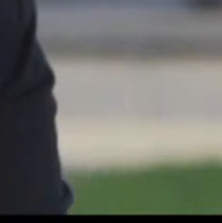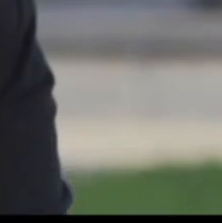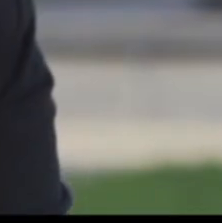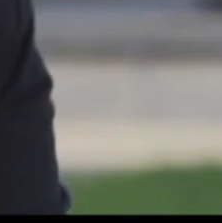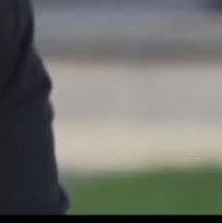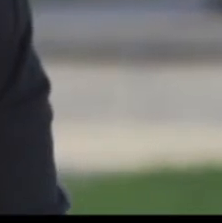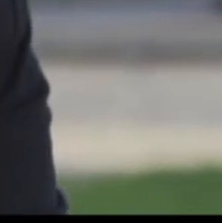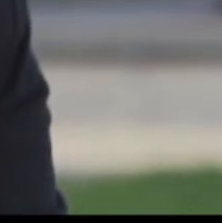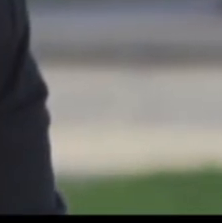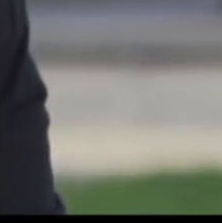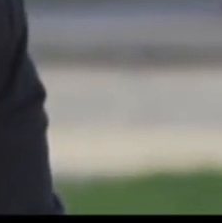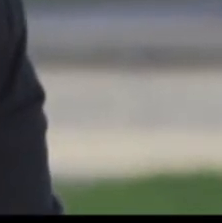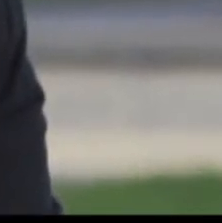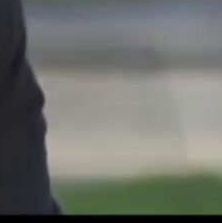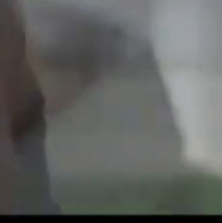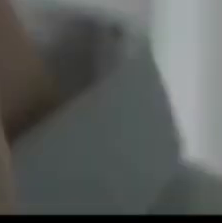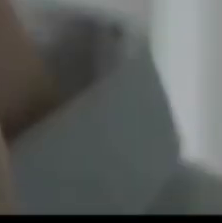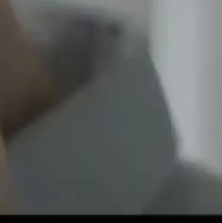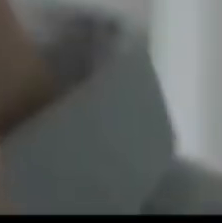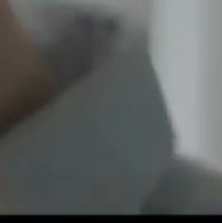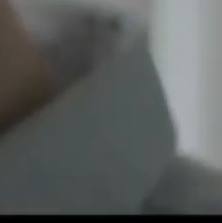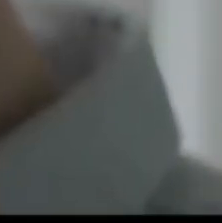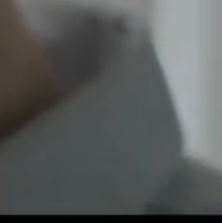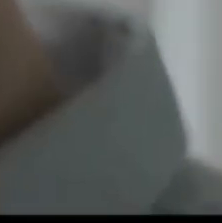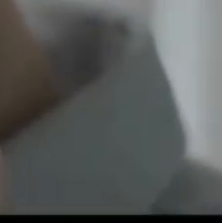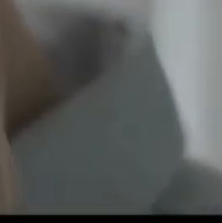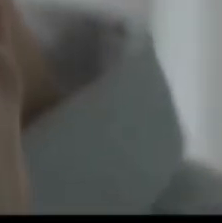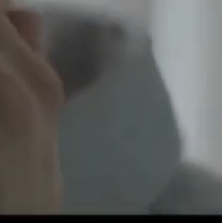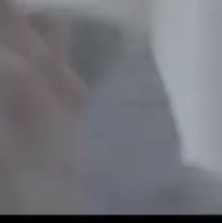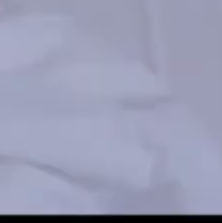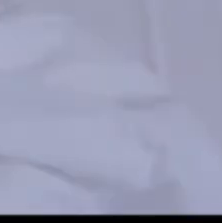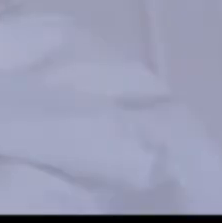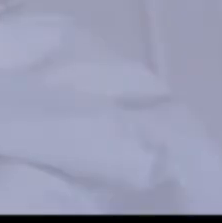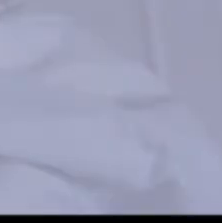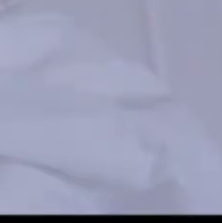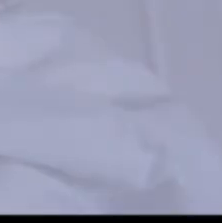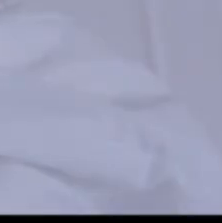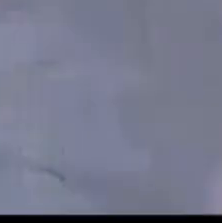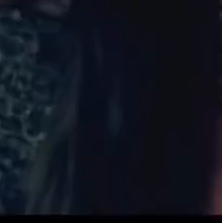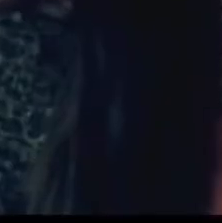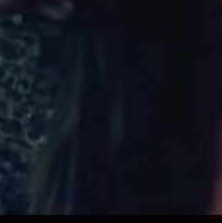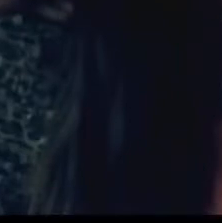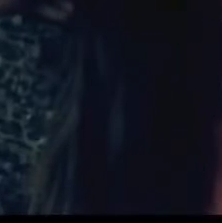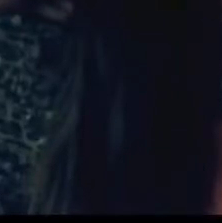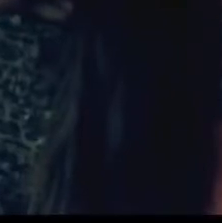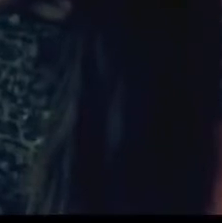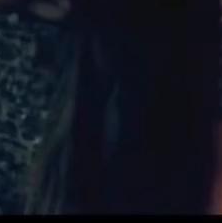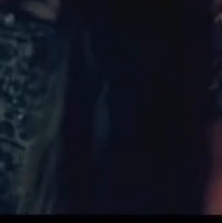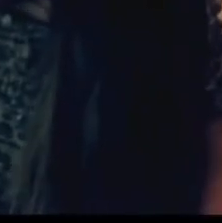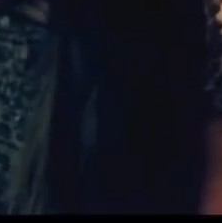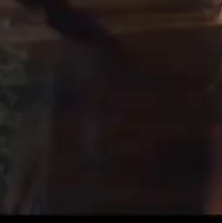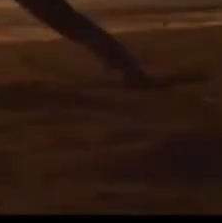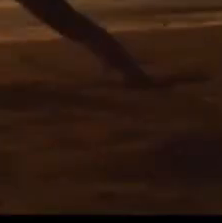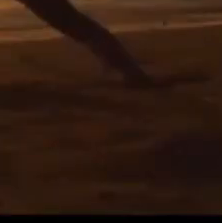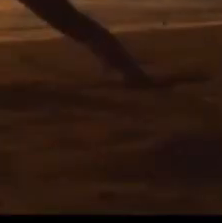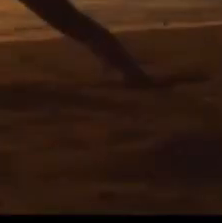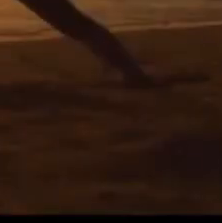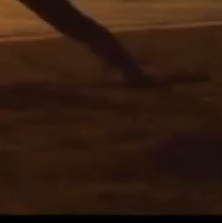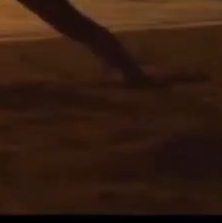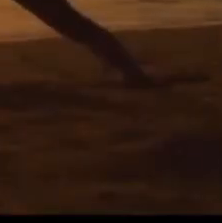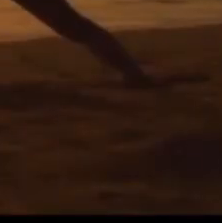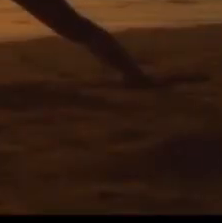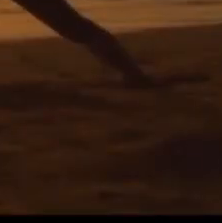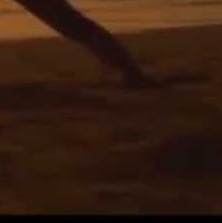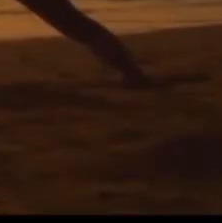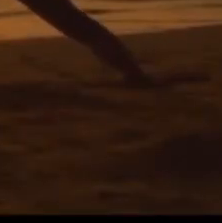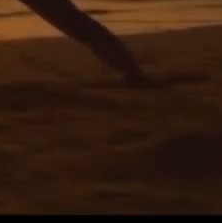afecta nuestra salud. Puede ser causante de dolor de cabeza, insomnio, contracturas musculares y cambios emocionales.